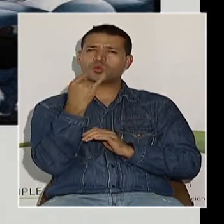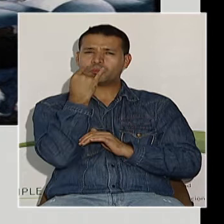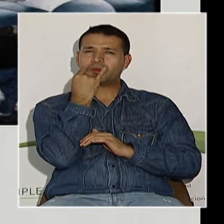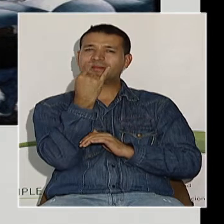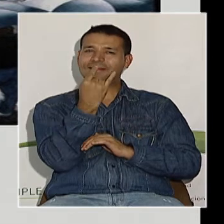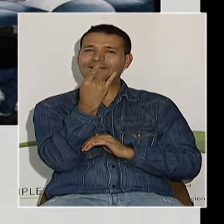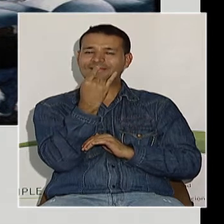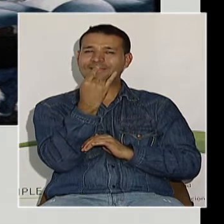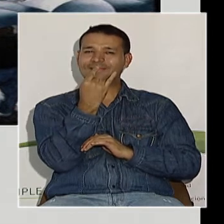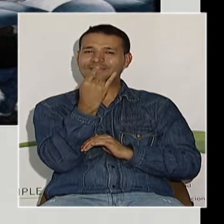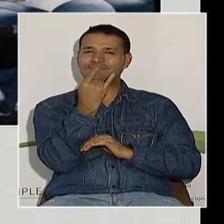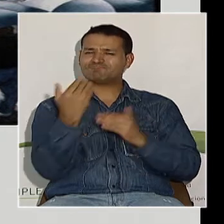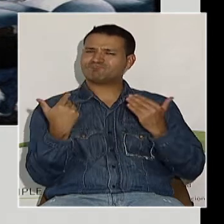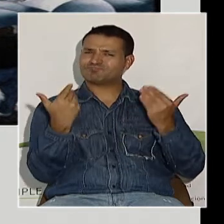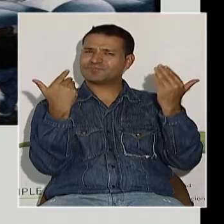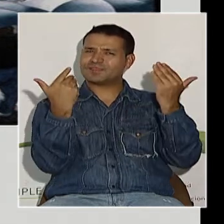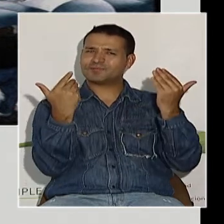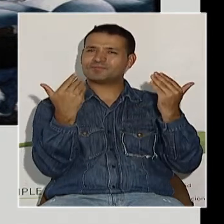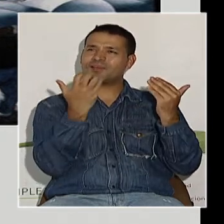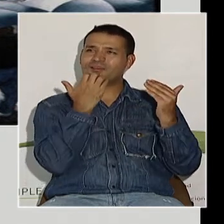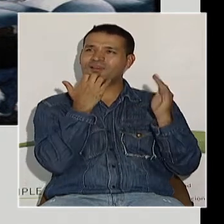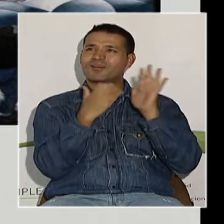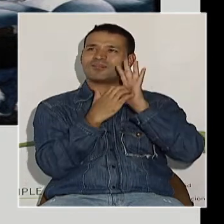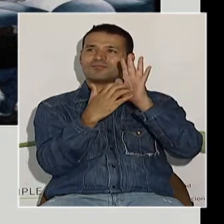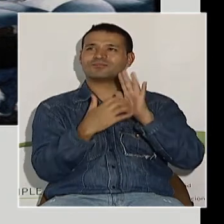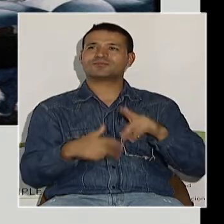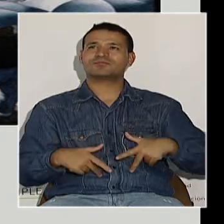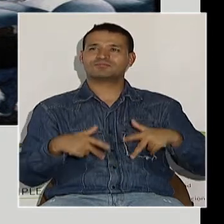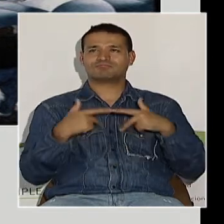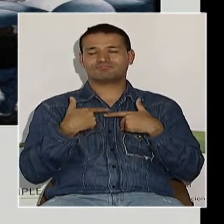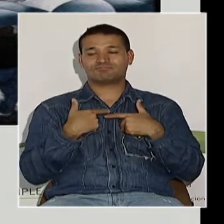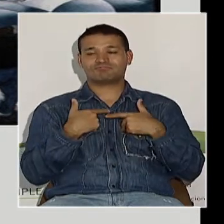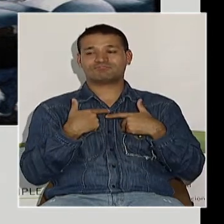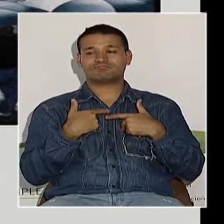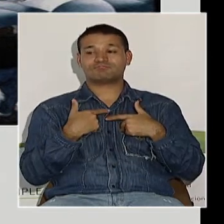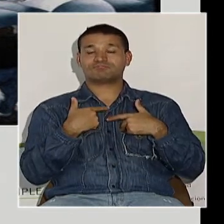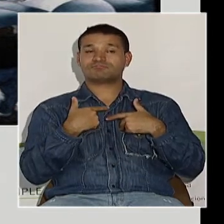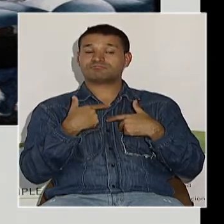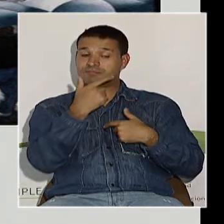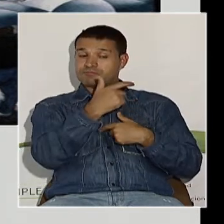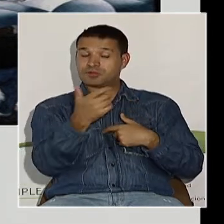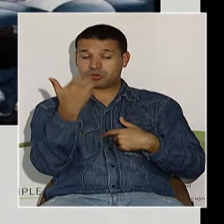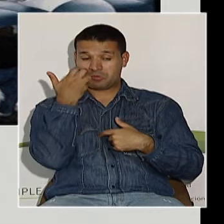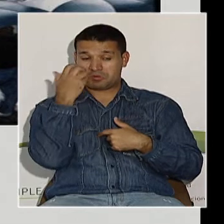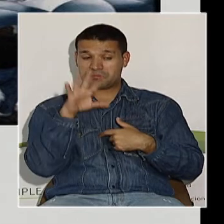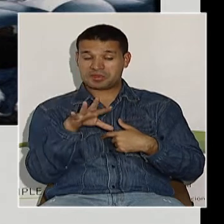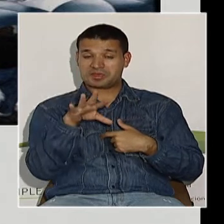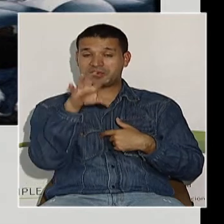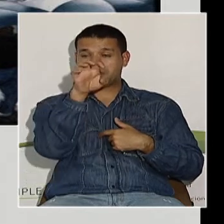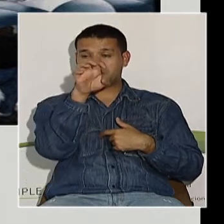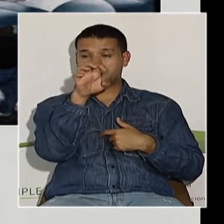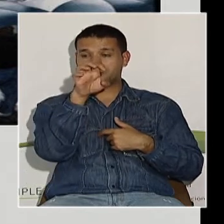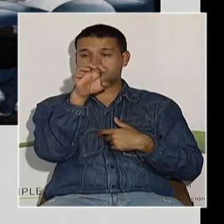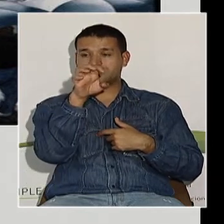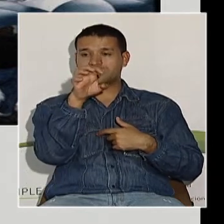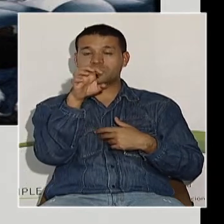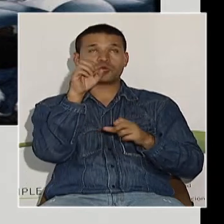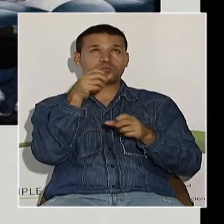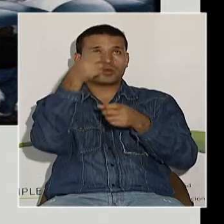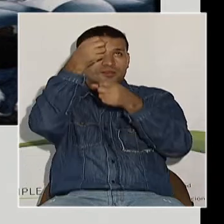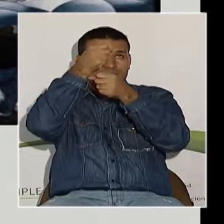realidad. Cuando llega un paciente y tiene un tumor, puede estar debajo de las